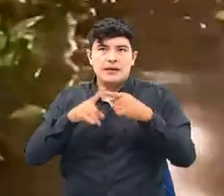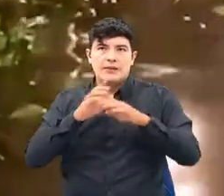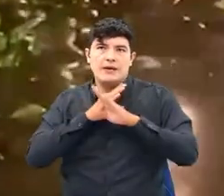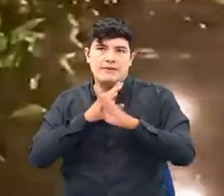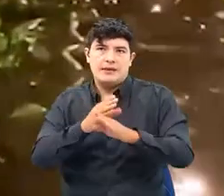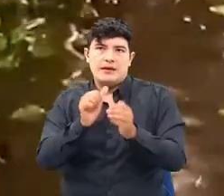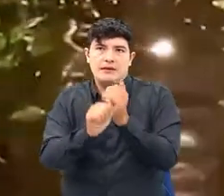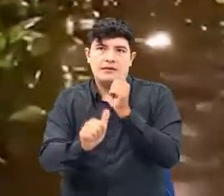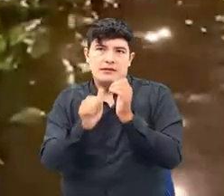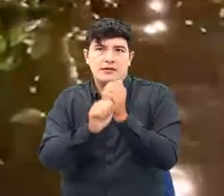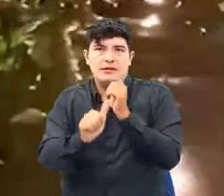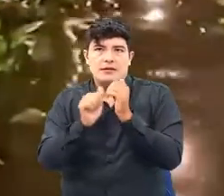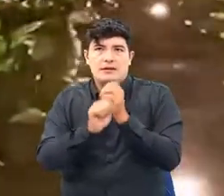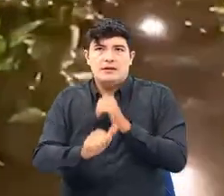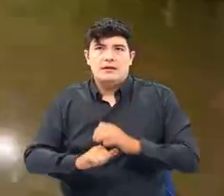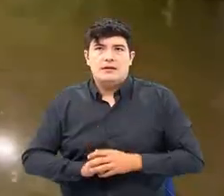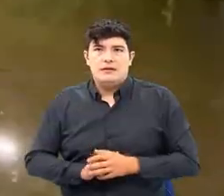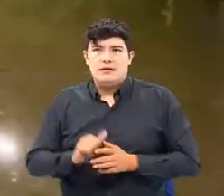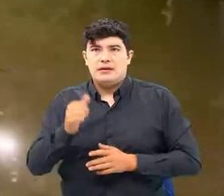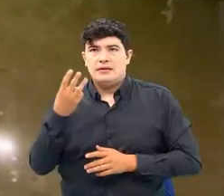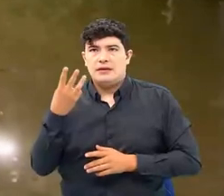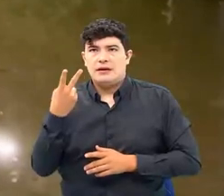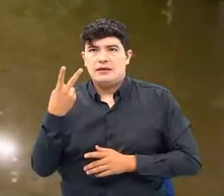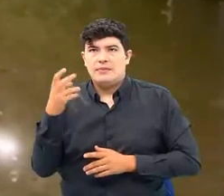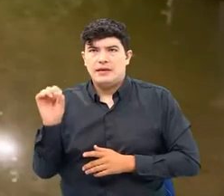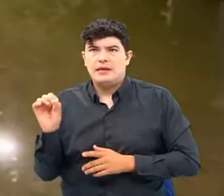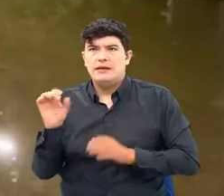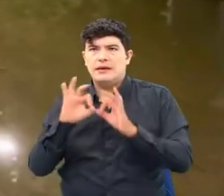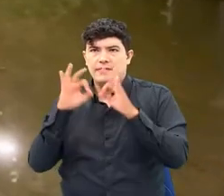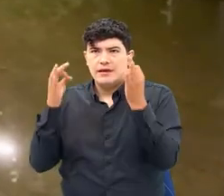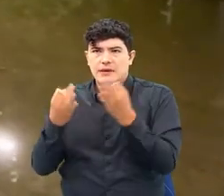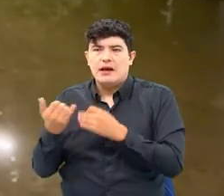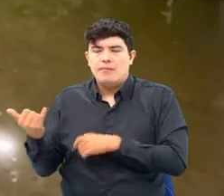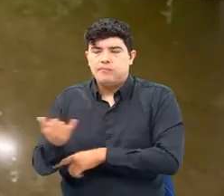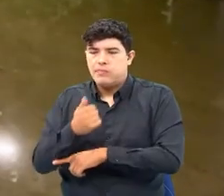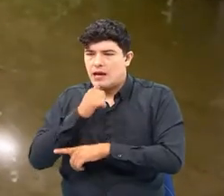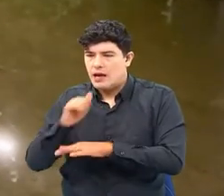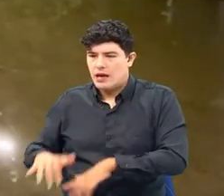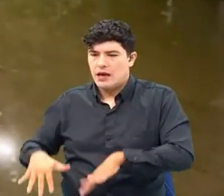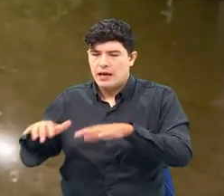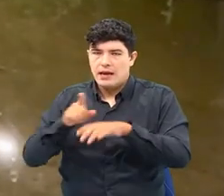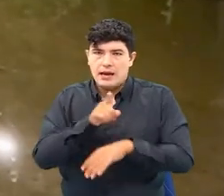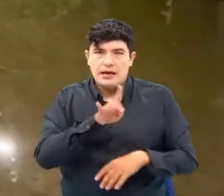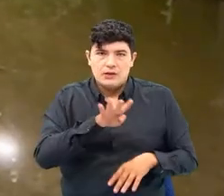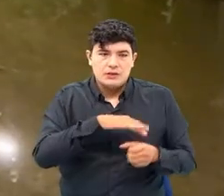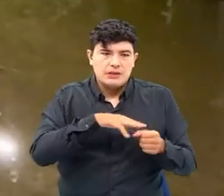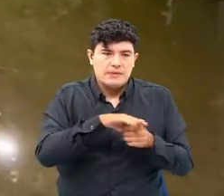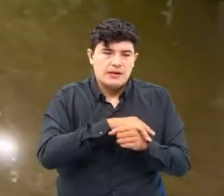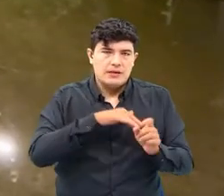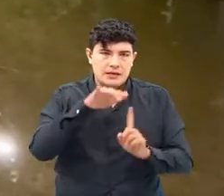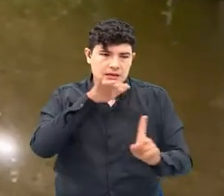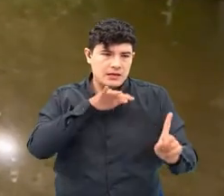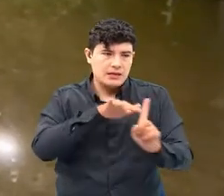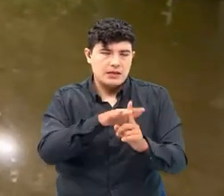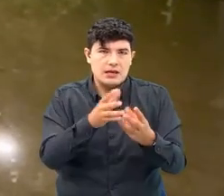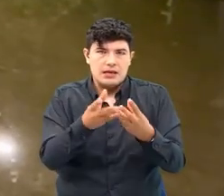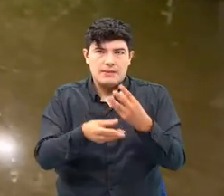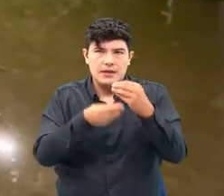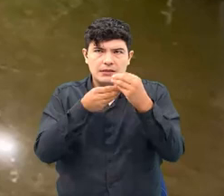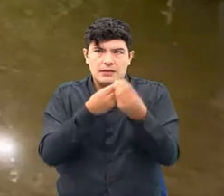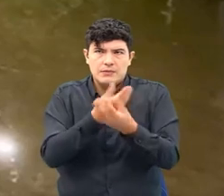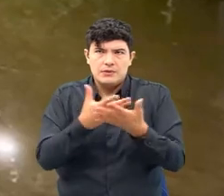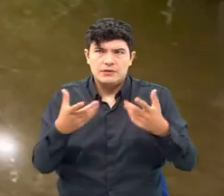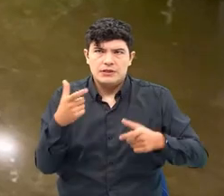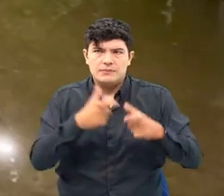de 320 familias inundadas, más de 14 barrios damnificados y miles de personas